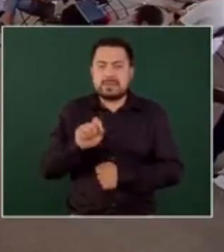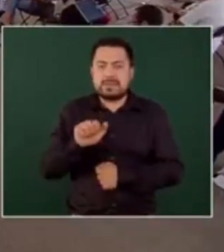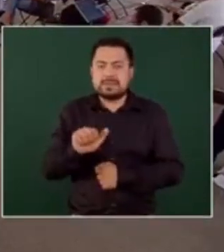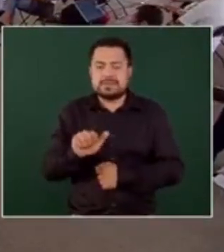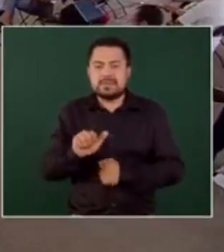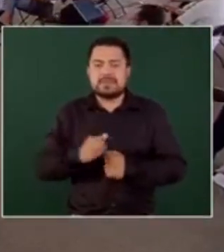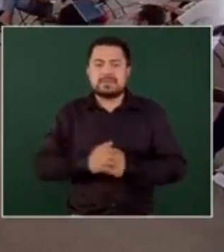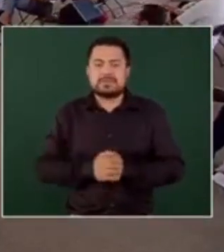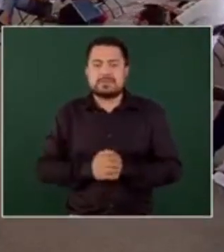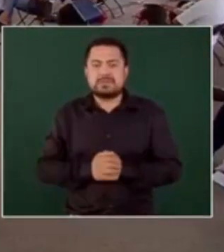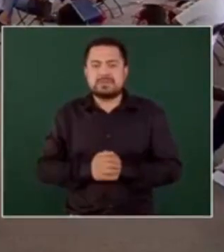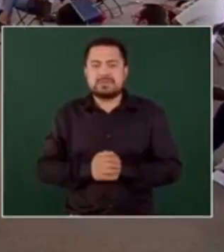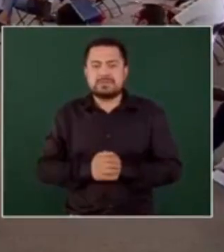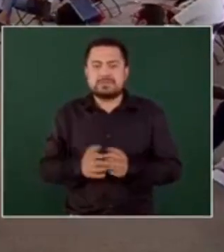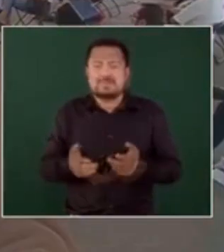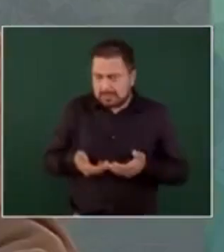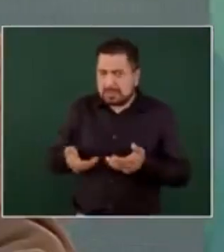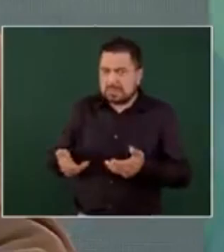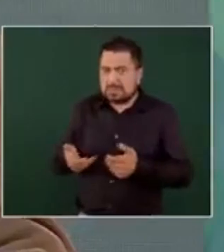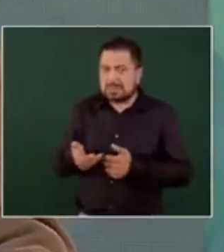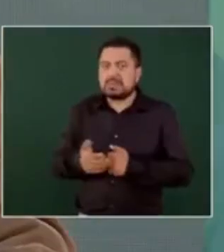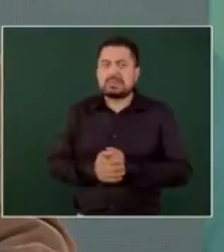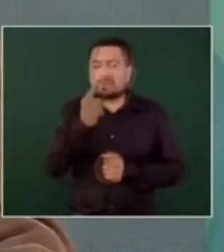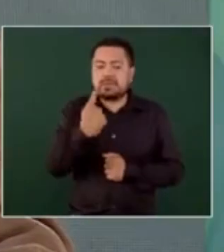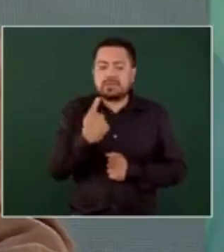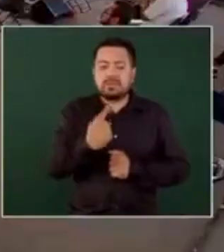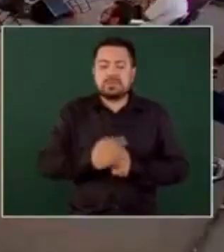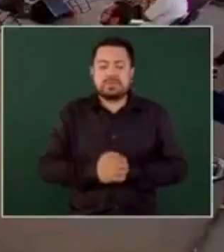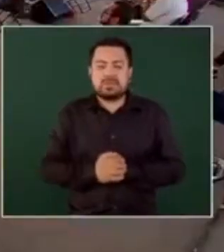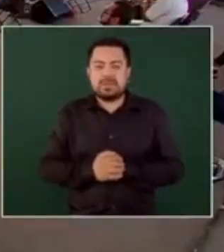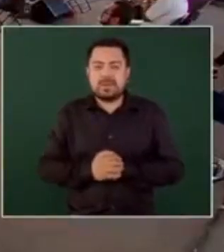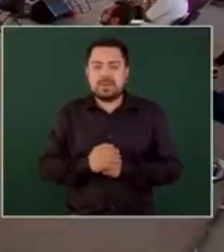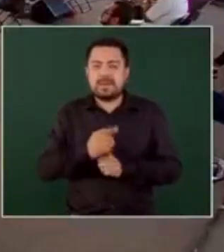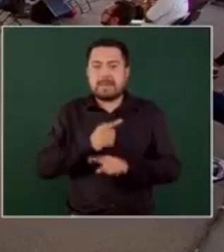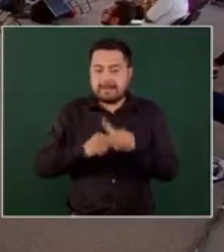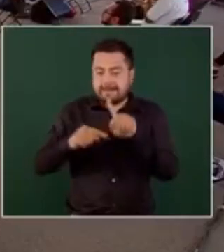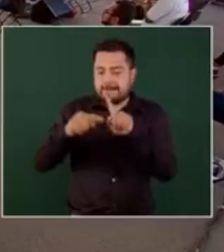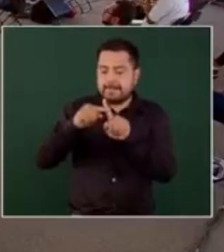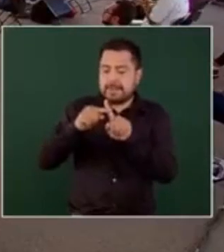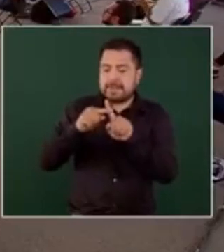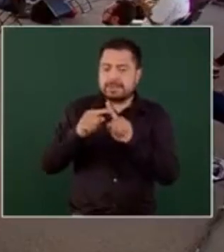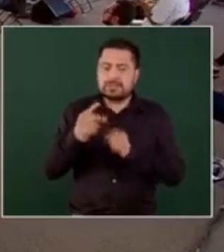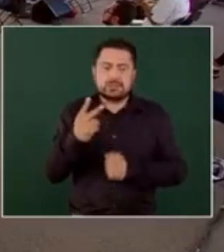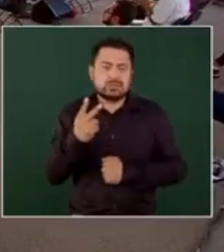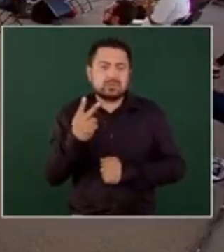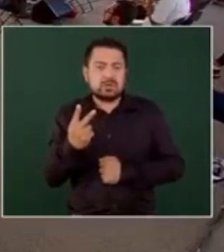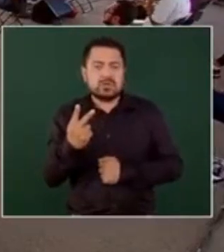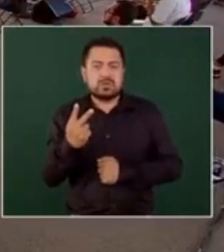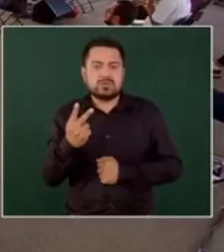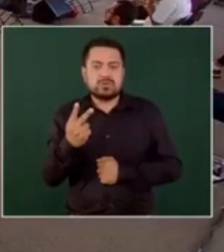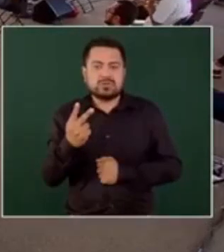terrenos, 21 más 2 de unidades